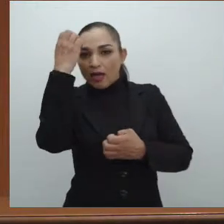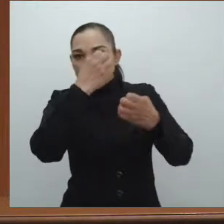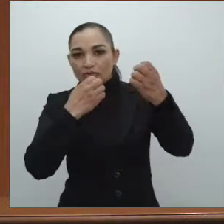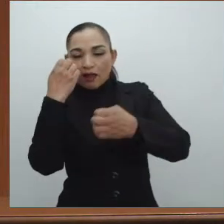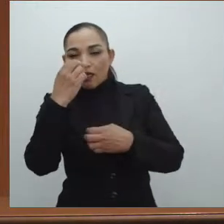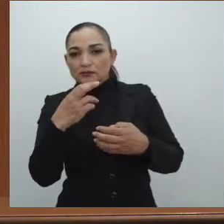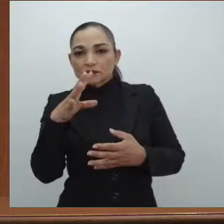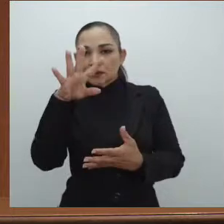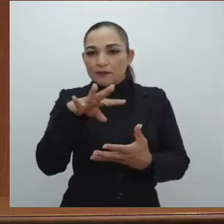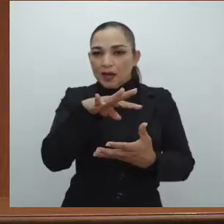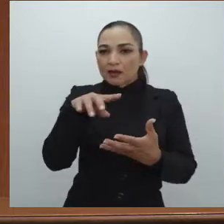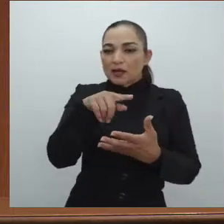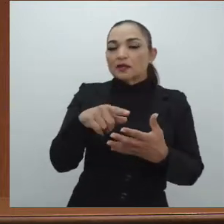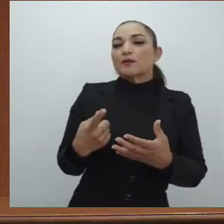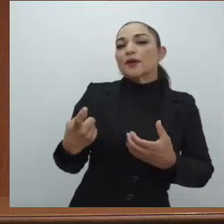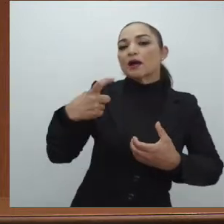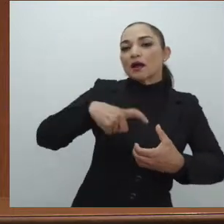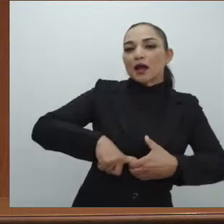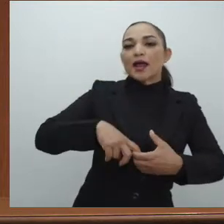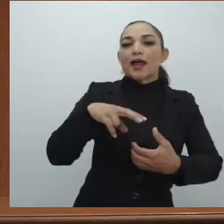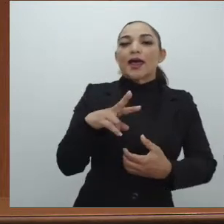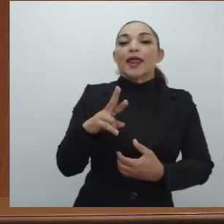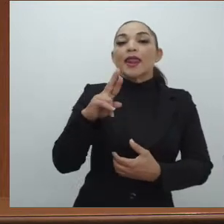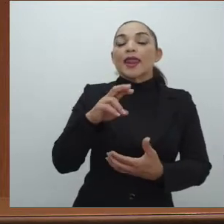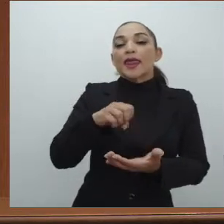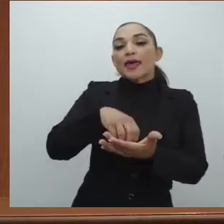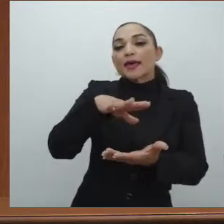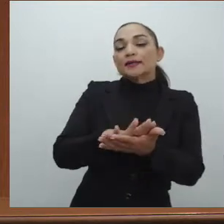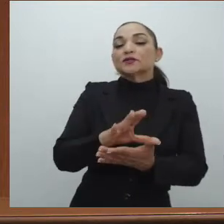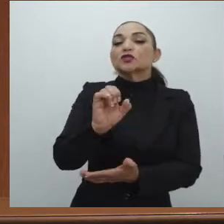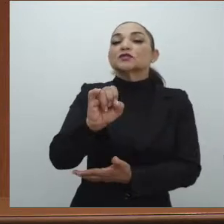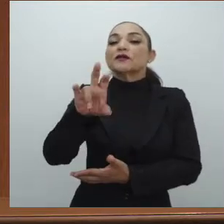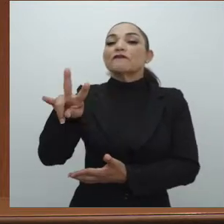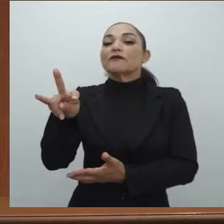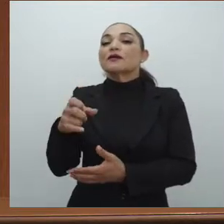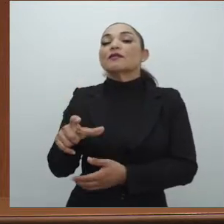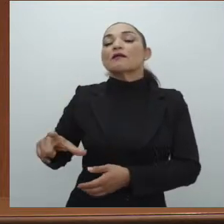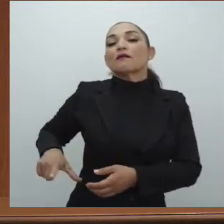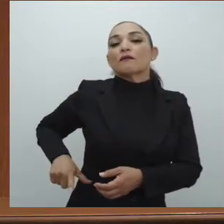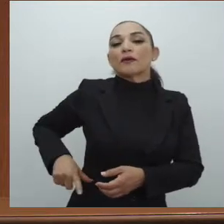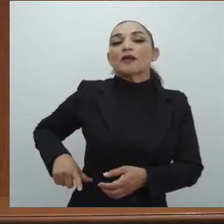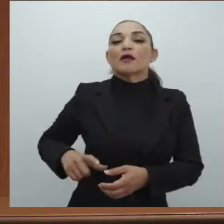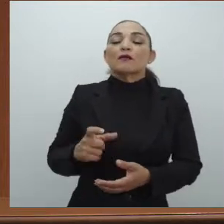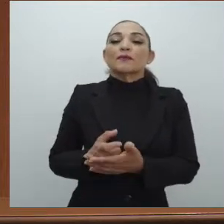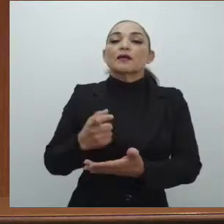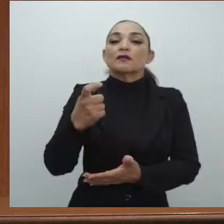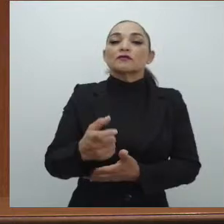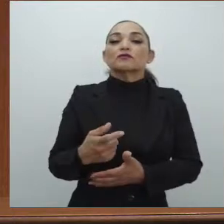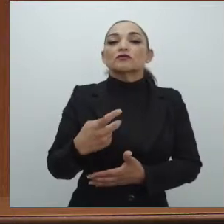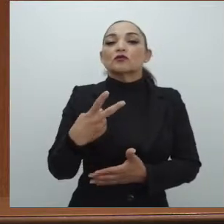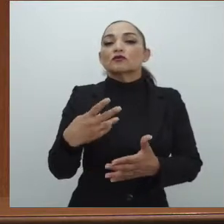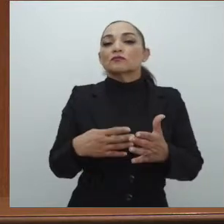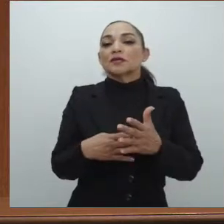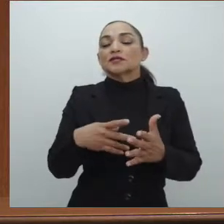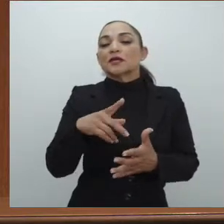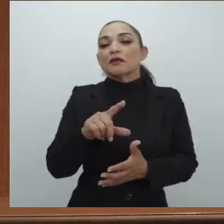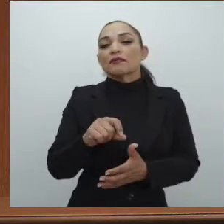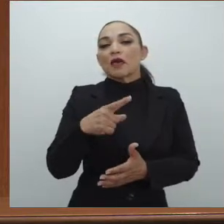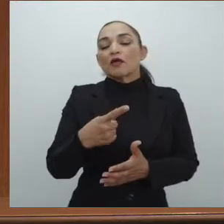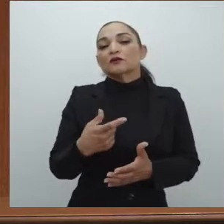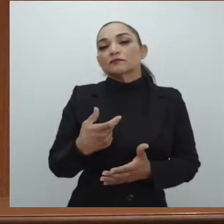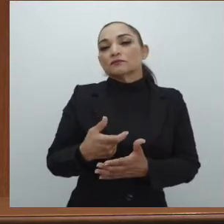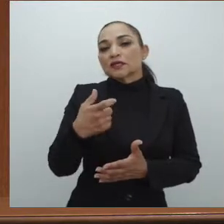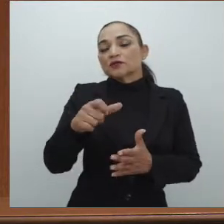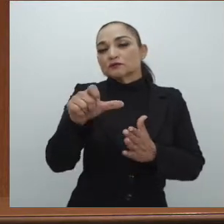a la Dirección de Registro Civil de la Secretaría General de Gobierno, importe 12,262 pesos mensuales. ¿Es cuánto, diputado